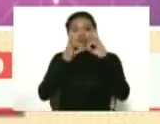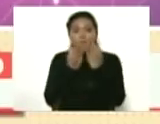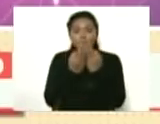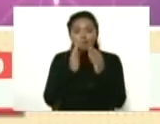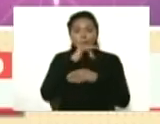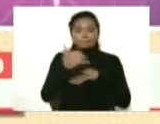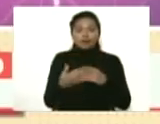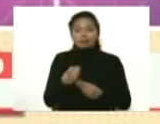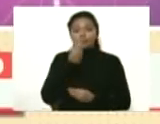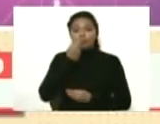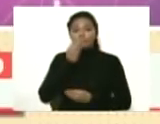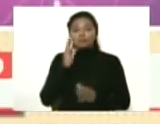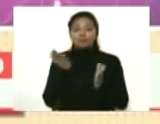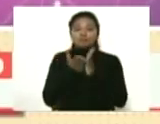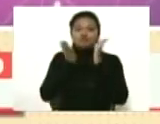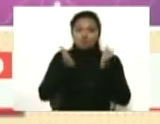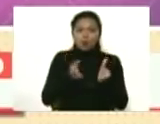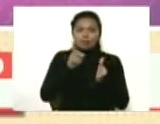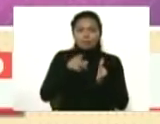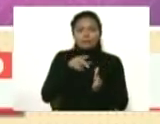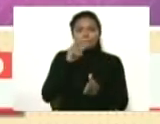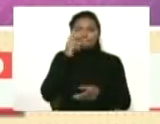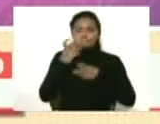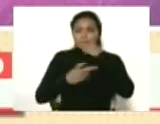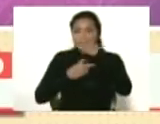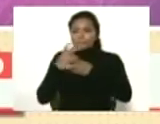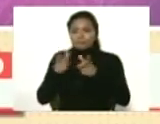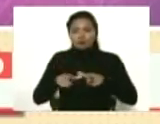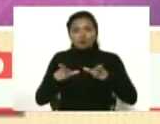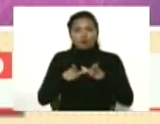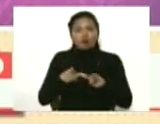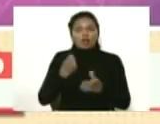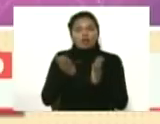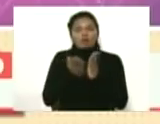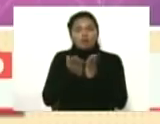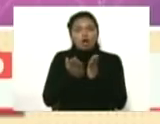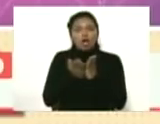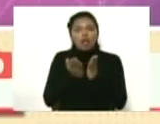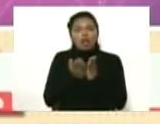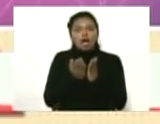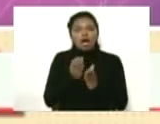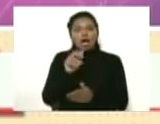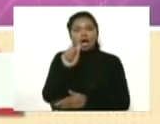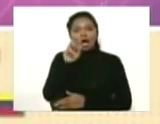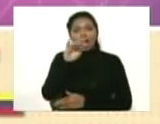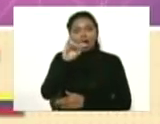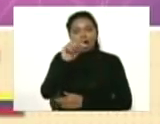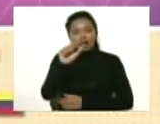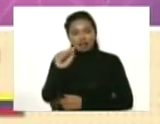plan de alimentación escolar, supervisamos a la unidad educativa Monseñor Arias Blanco,